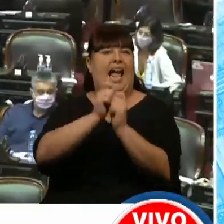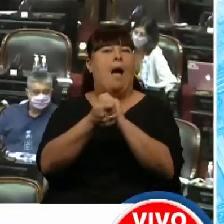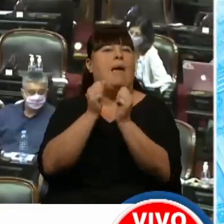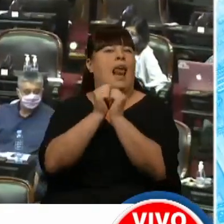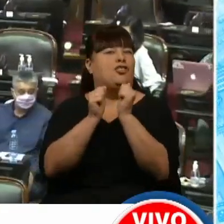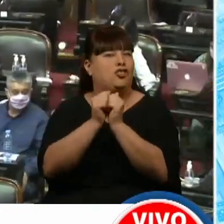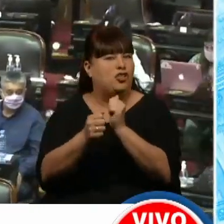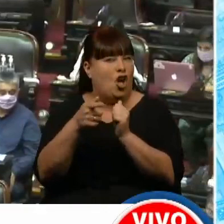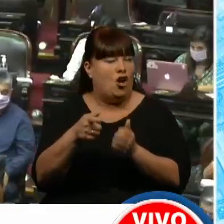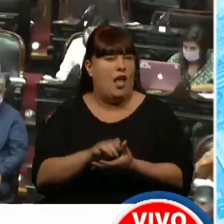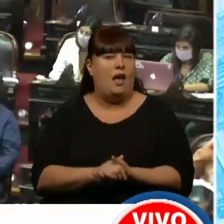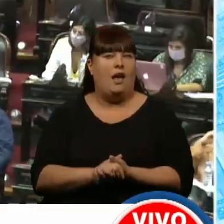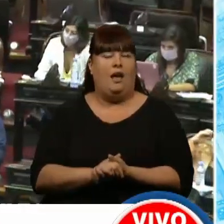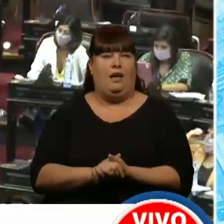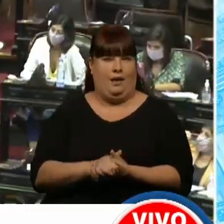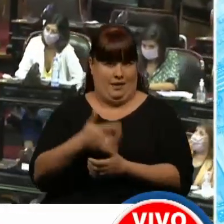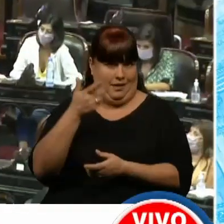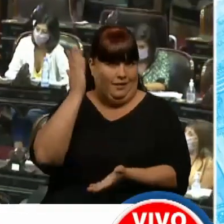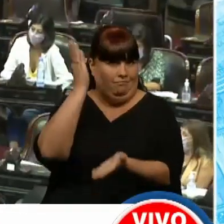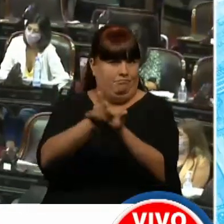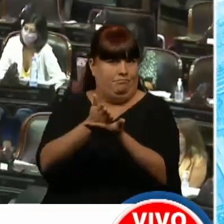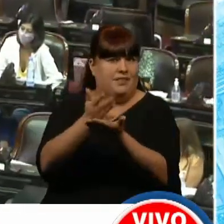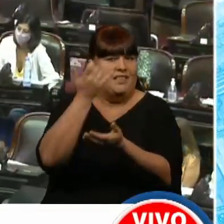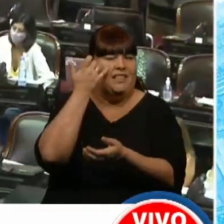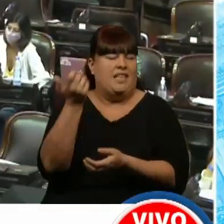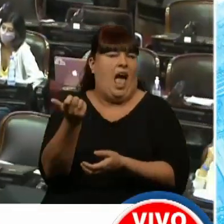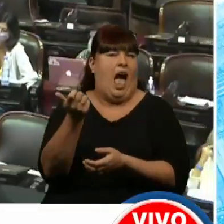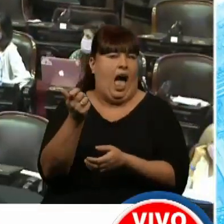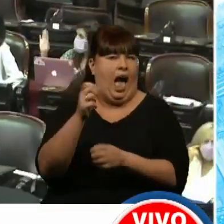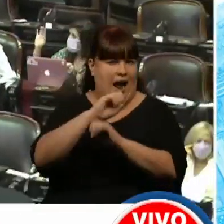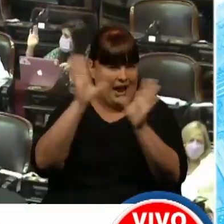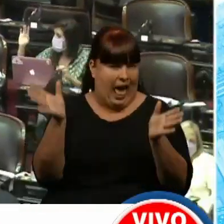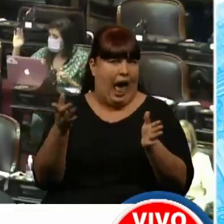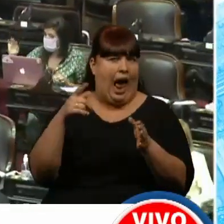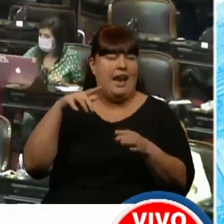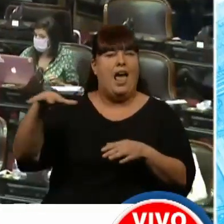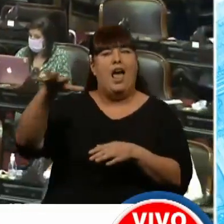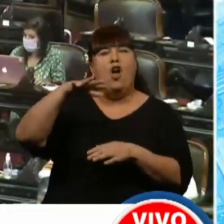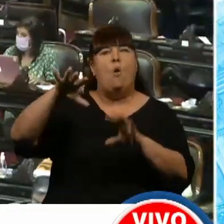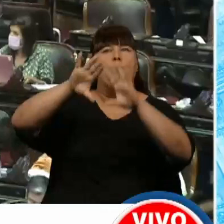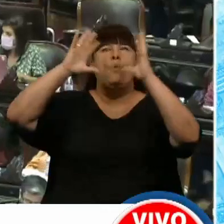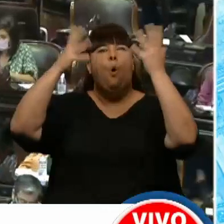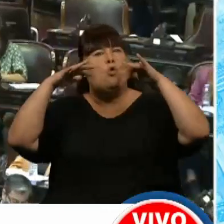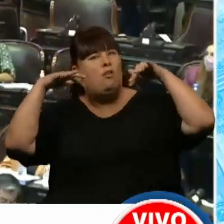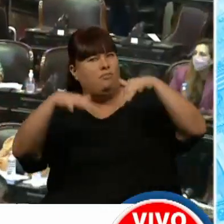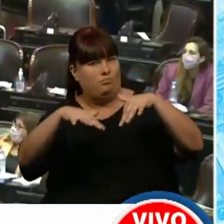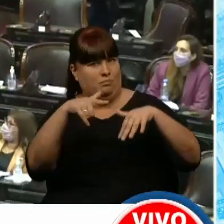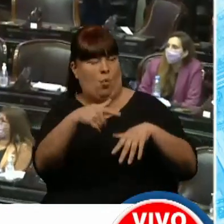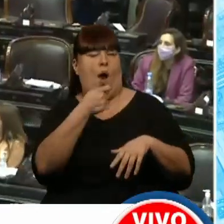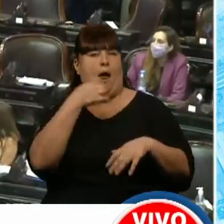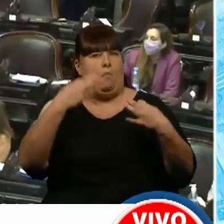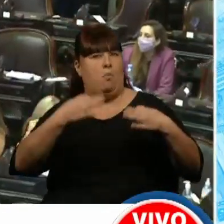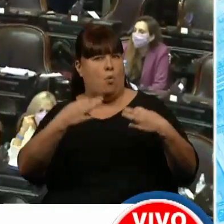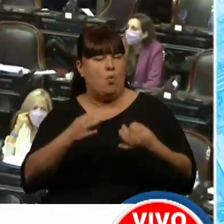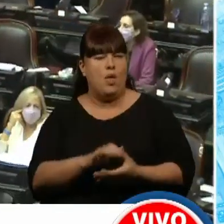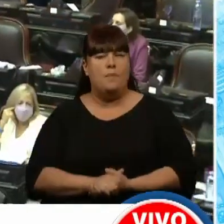historia, que tiene una sentencia clara y que a los ojos de la comunidad internacional además es ejemplo,